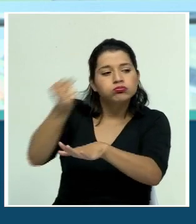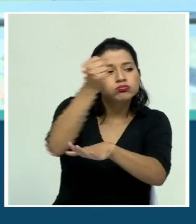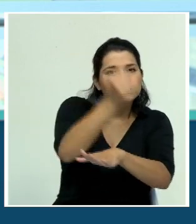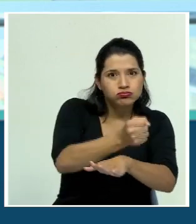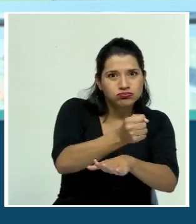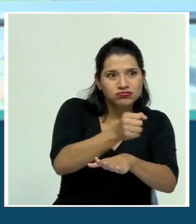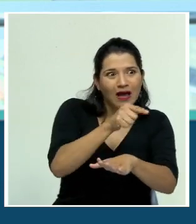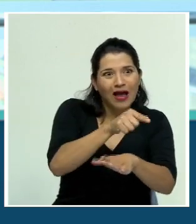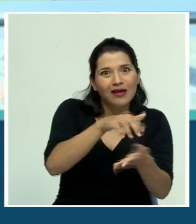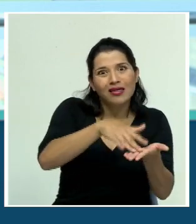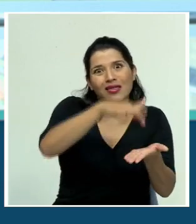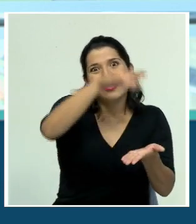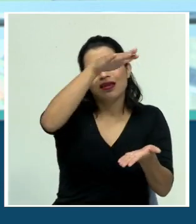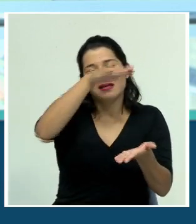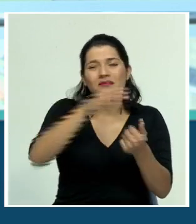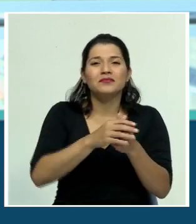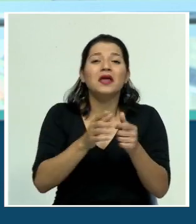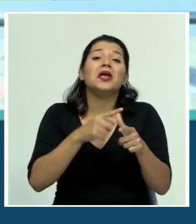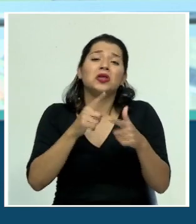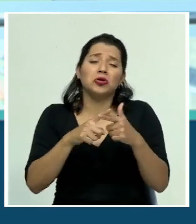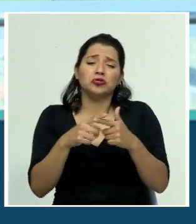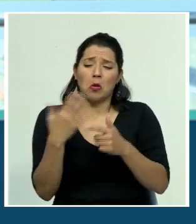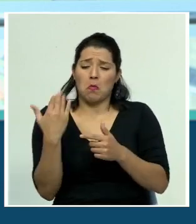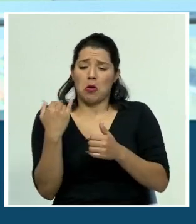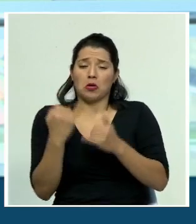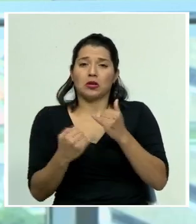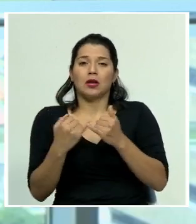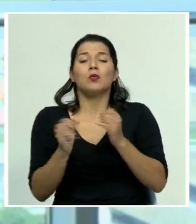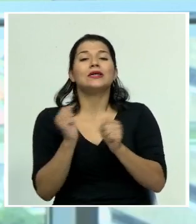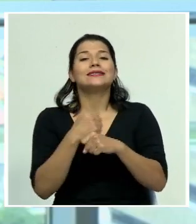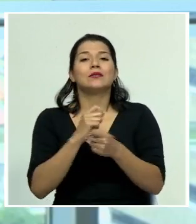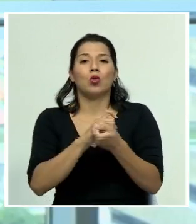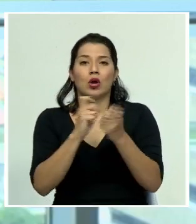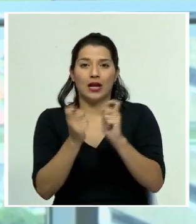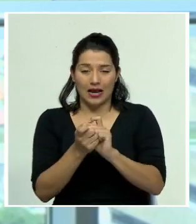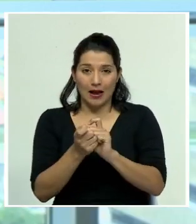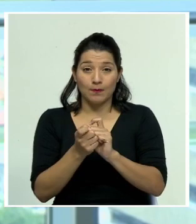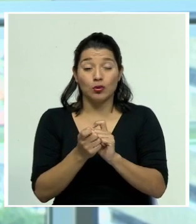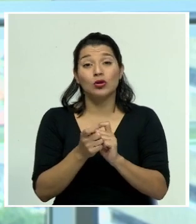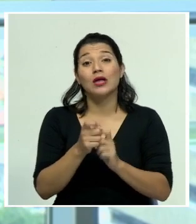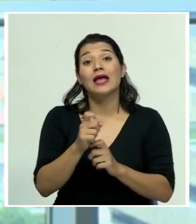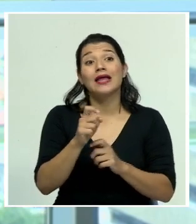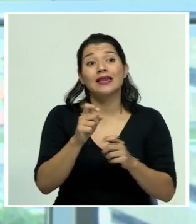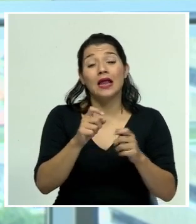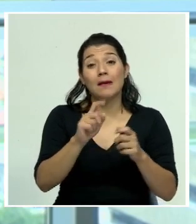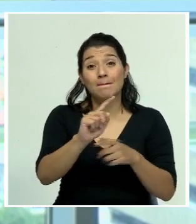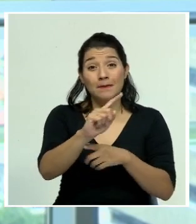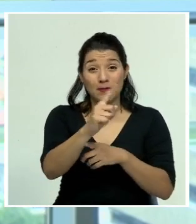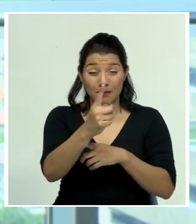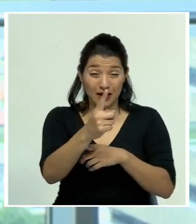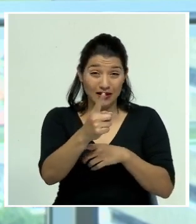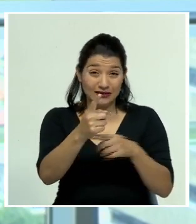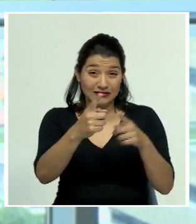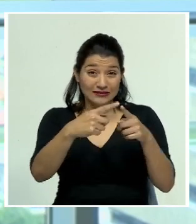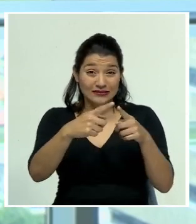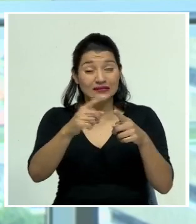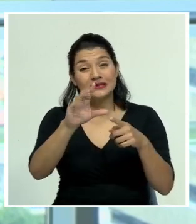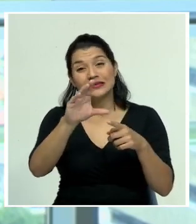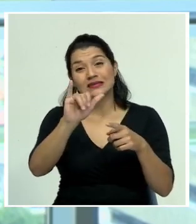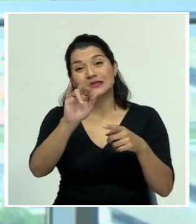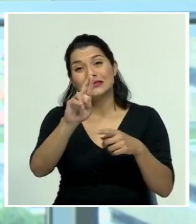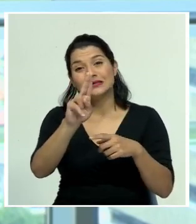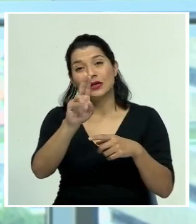que movimos. Movimos una plaza de la defensa pública del primer circuito judicial de Limón, que estaba